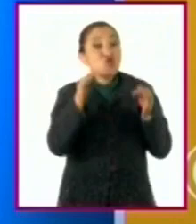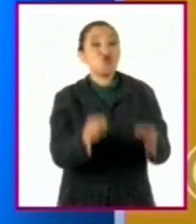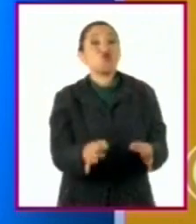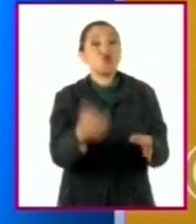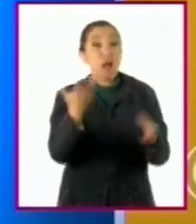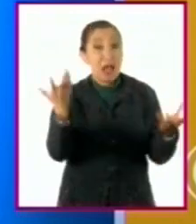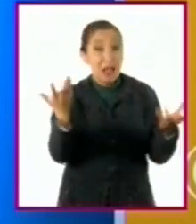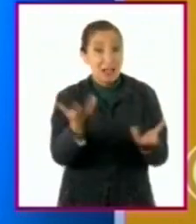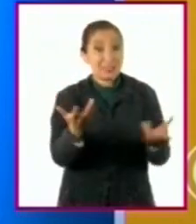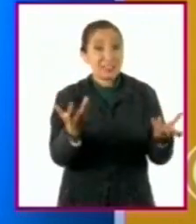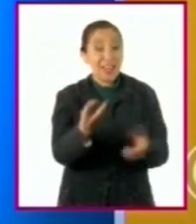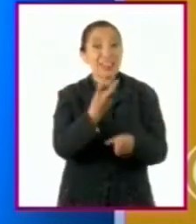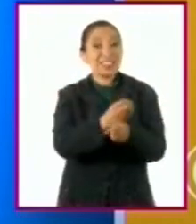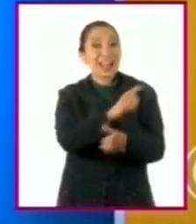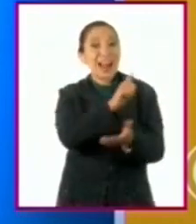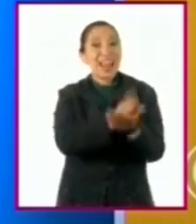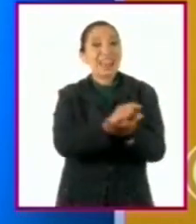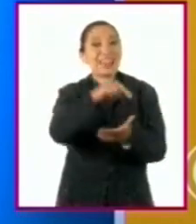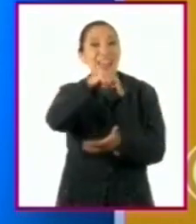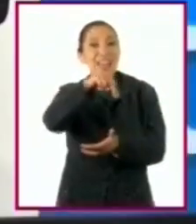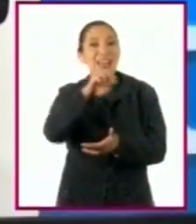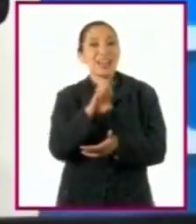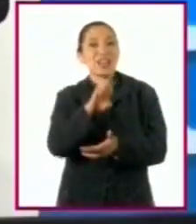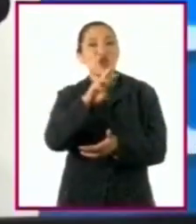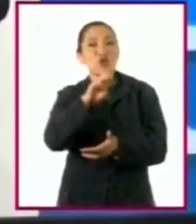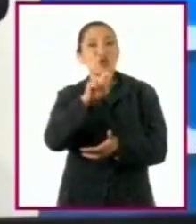en acción la tercera ley de Newton.